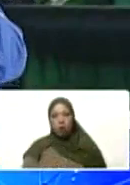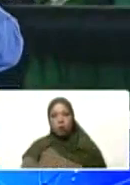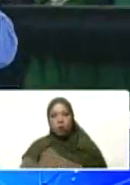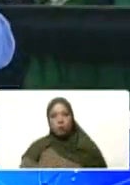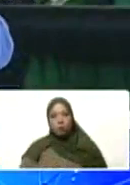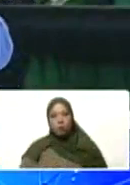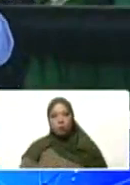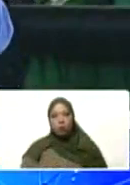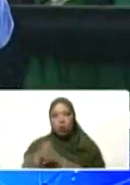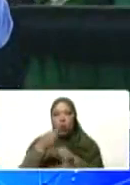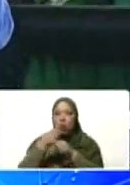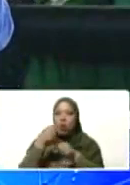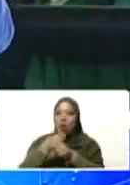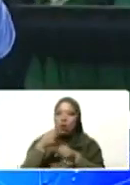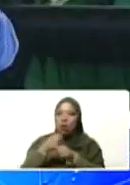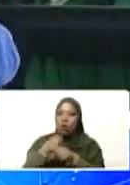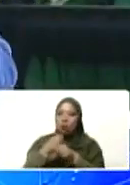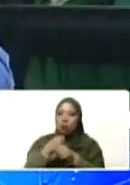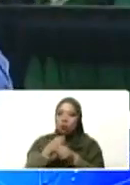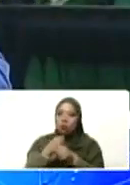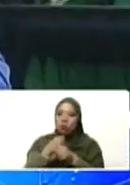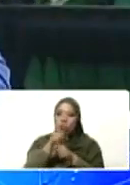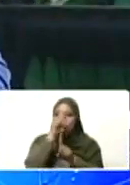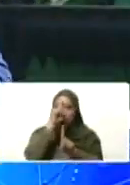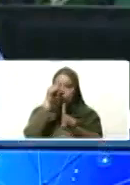con mucho trabajo, con mucho amor.